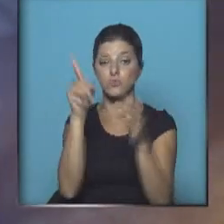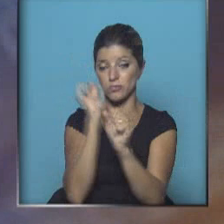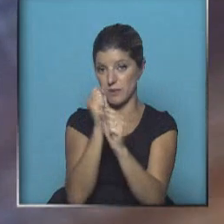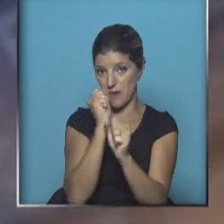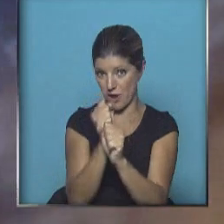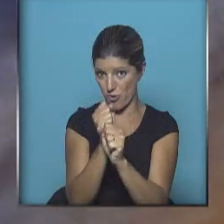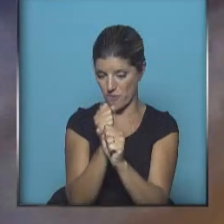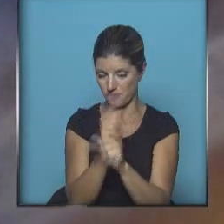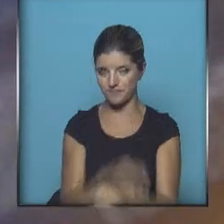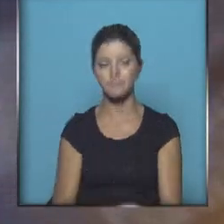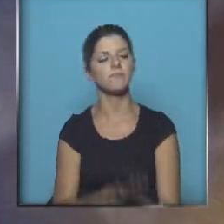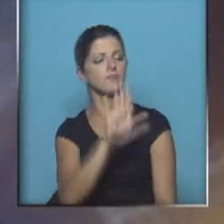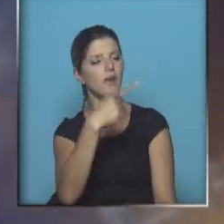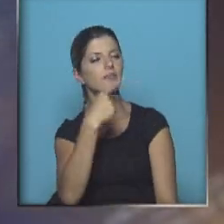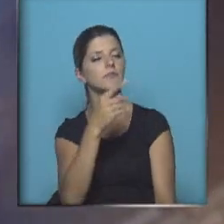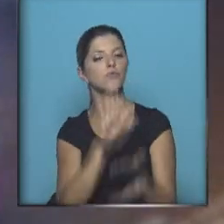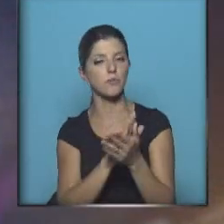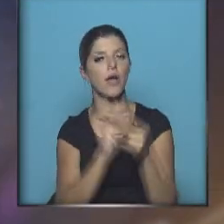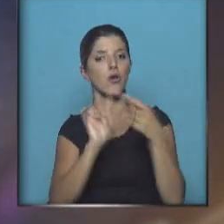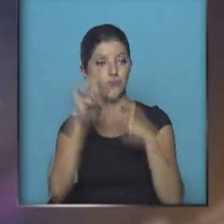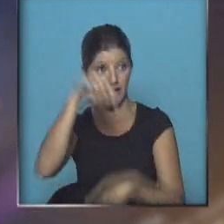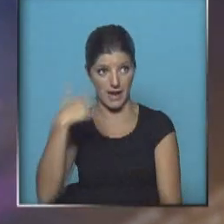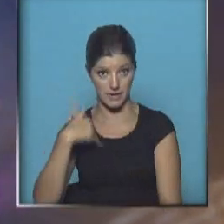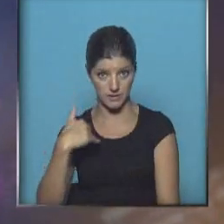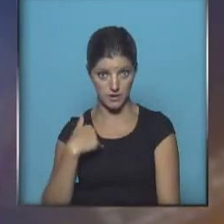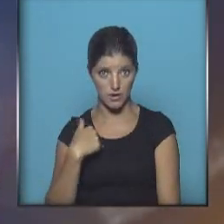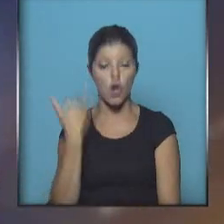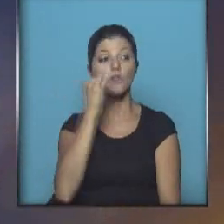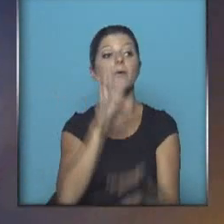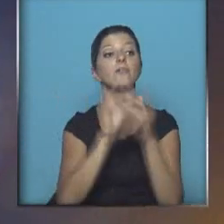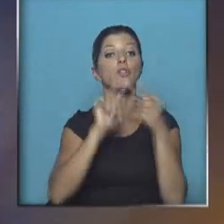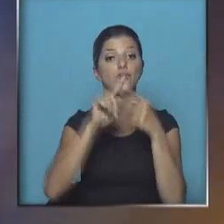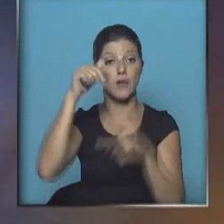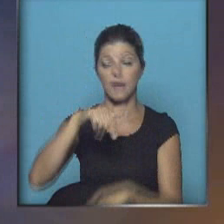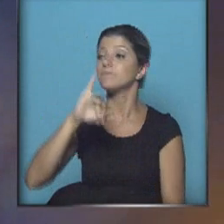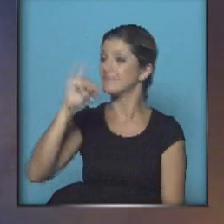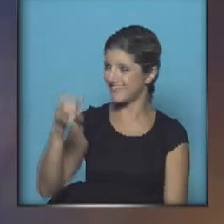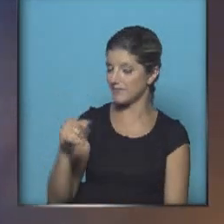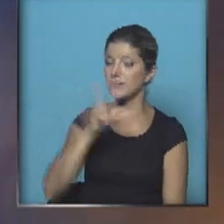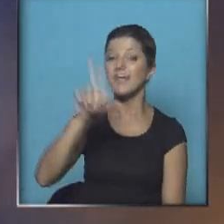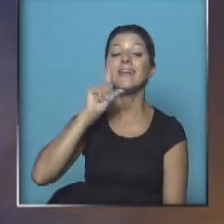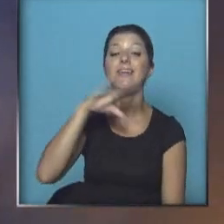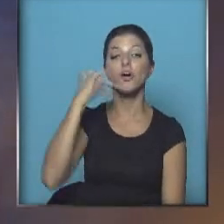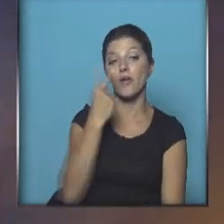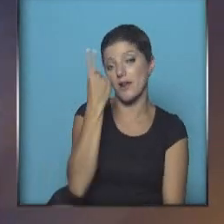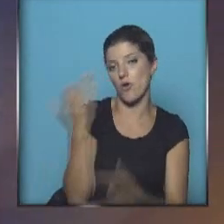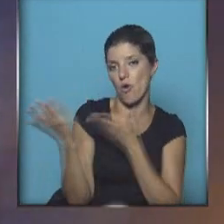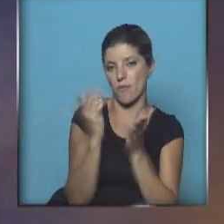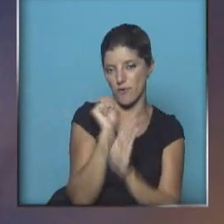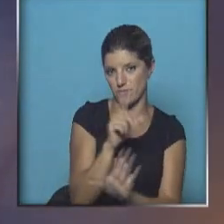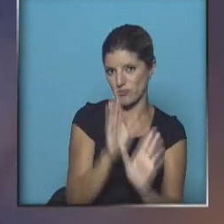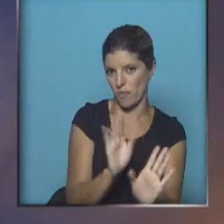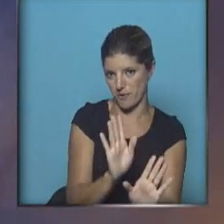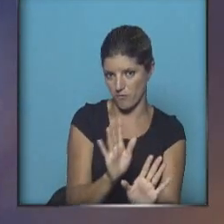no. Digamos que estamos hablando de la conexión local, cuando claro, se hablaba acá de la conexión local. Y Lijo era el principal colaborador de Riva